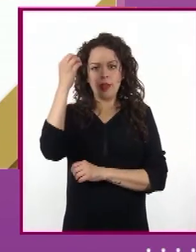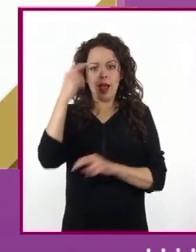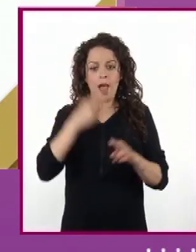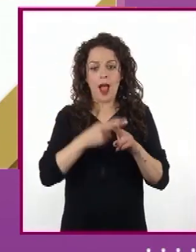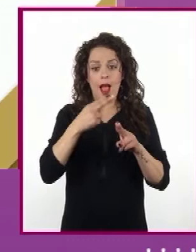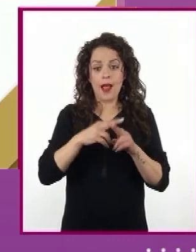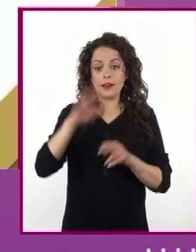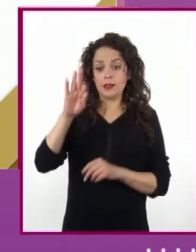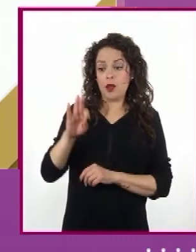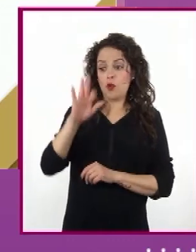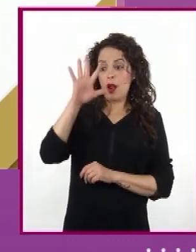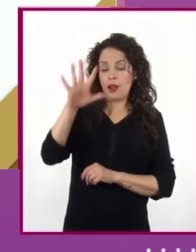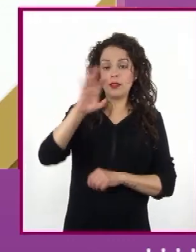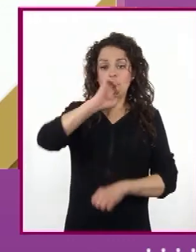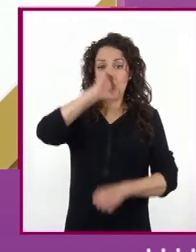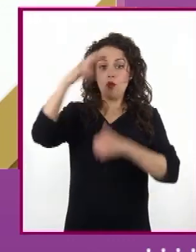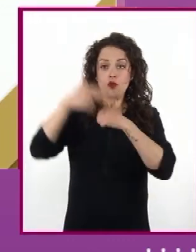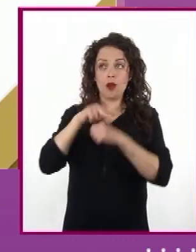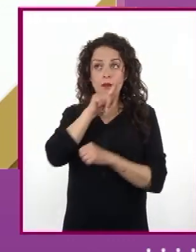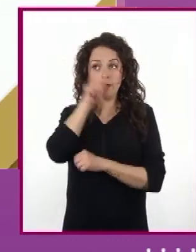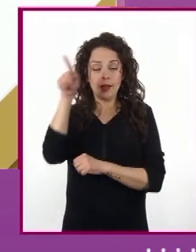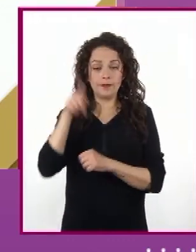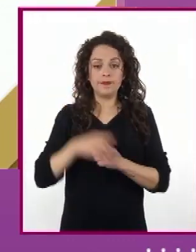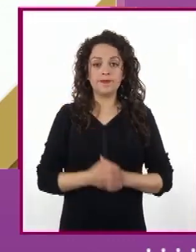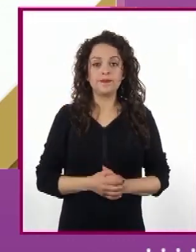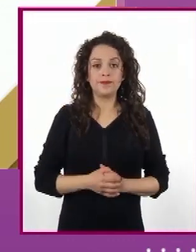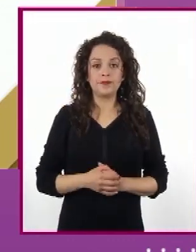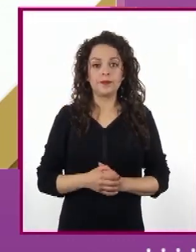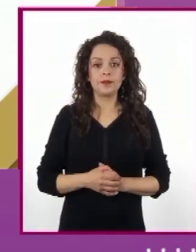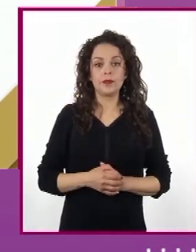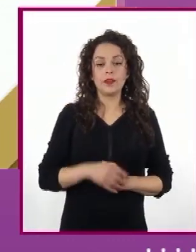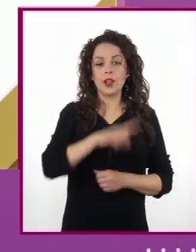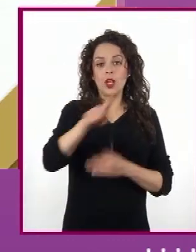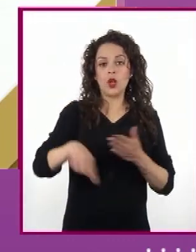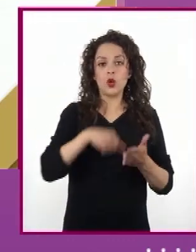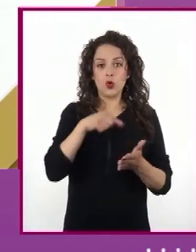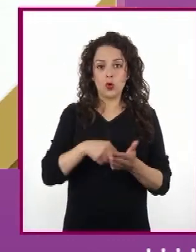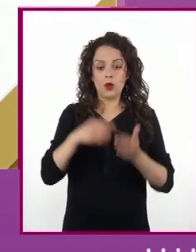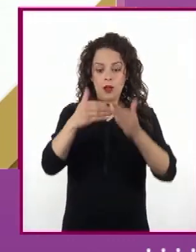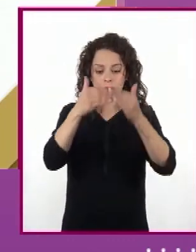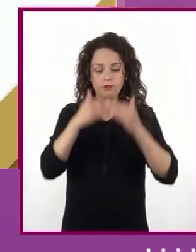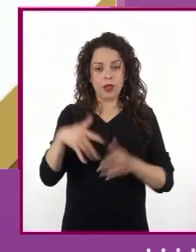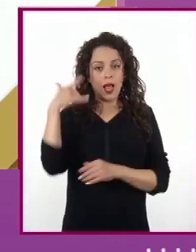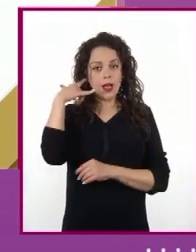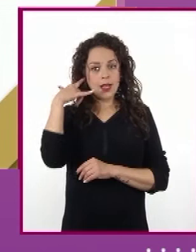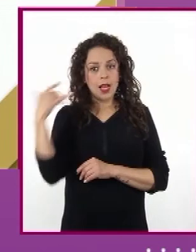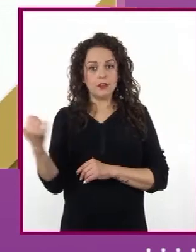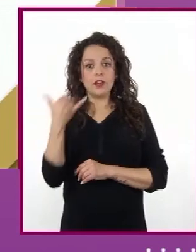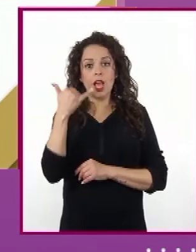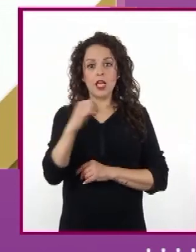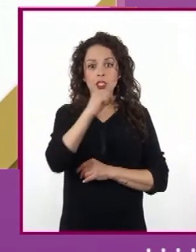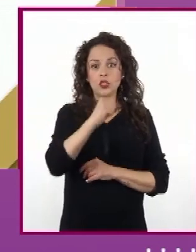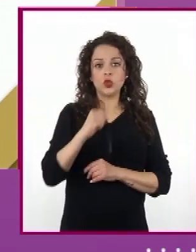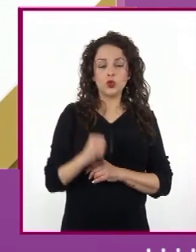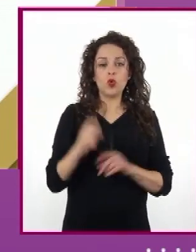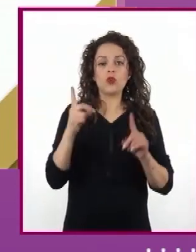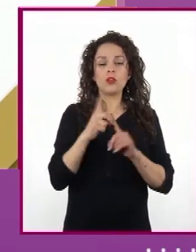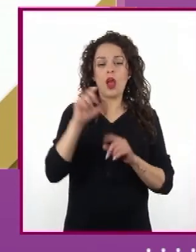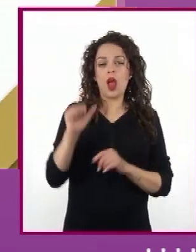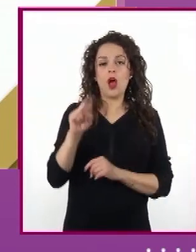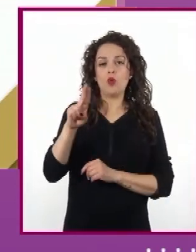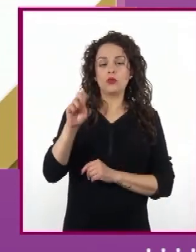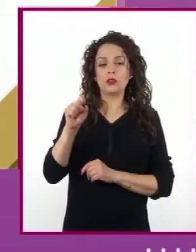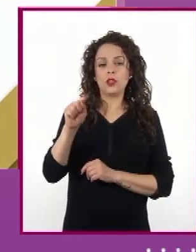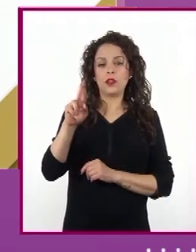los 45 grados en Europa, zonas del interior de California y zonas del sur de Australia.